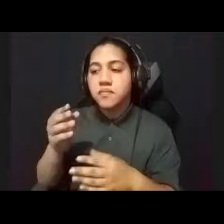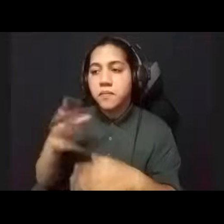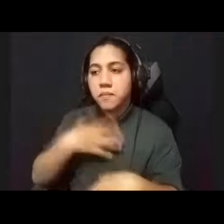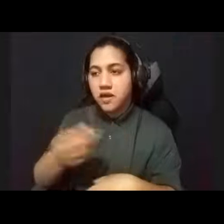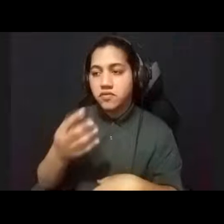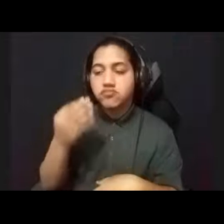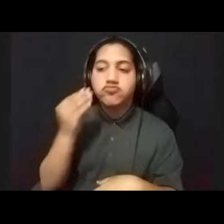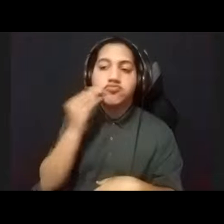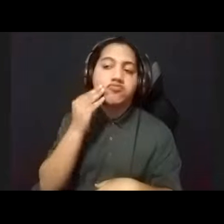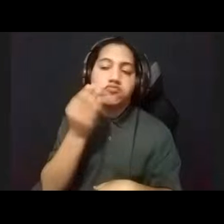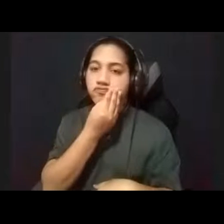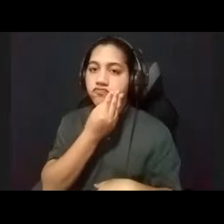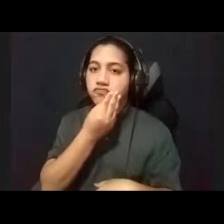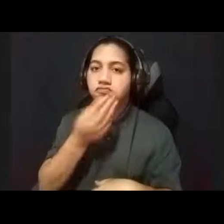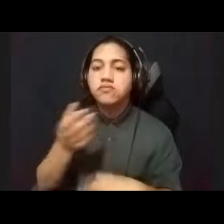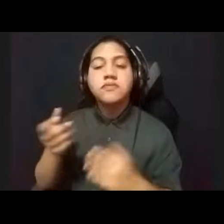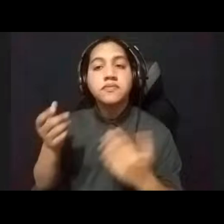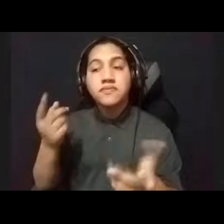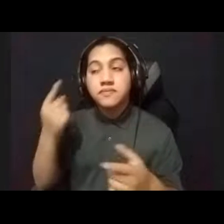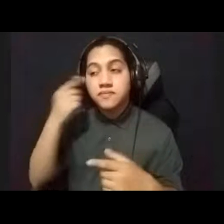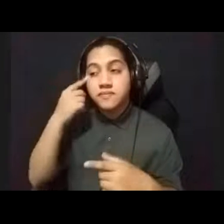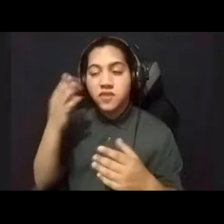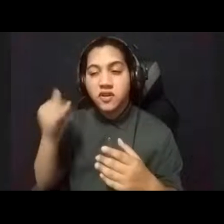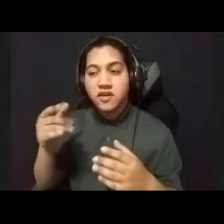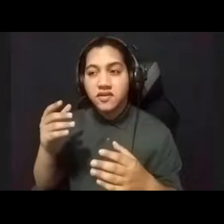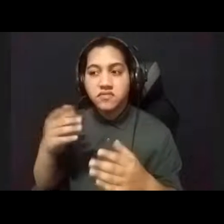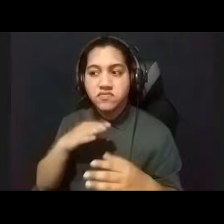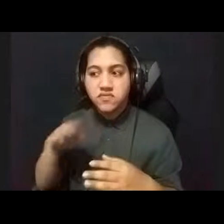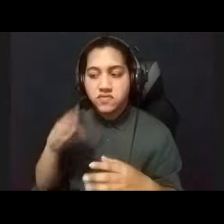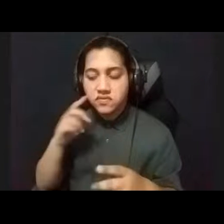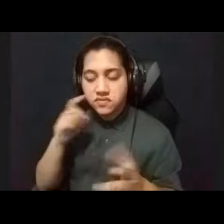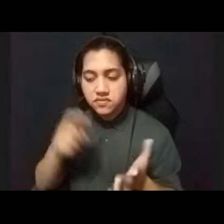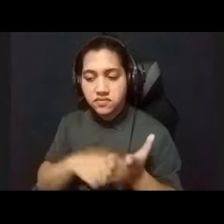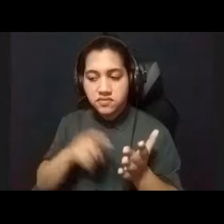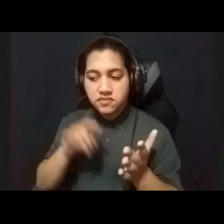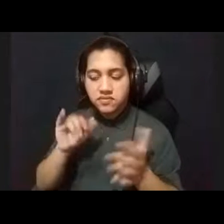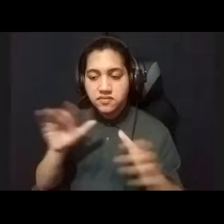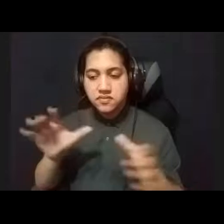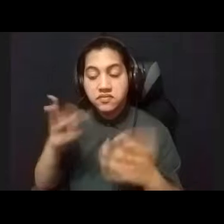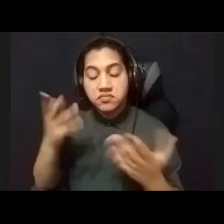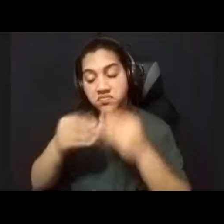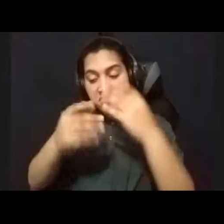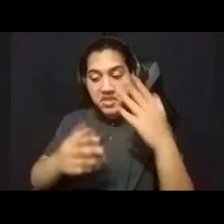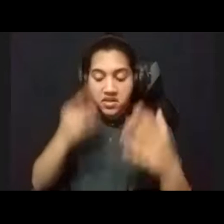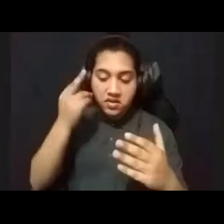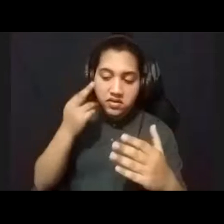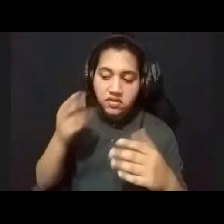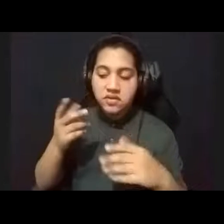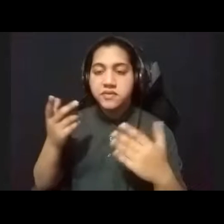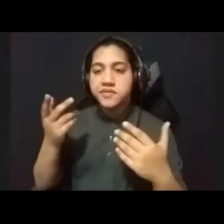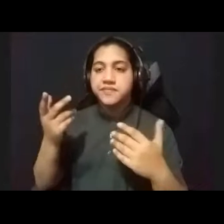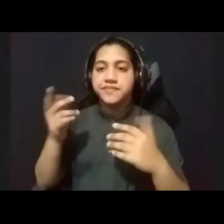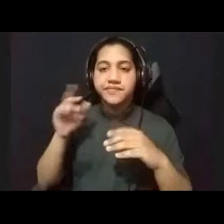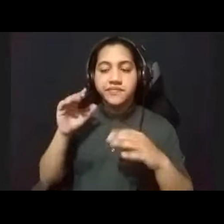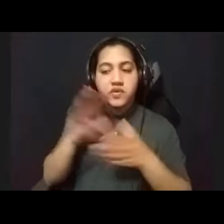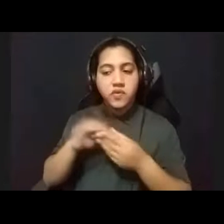momento pensamos en ella y pensamos, ¿por qué razón yo nunca vi esto? Podemos tener muchas razones, pero el caso es que este cuento llegó